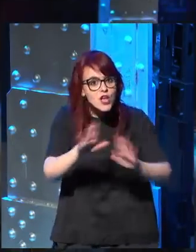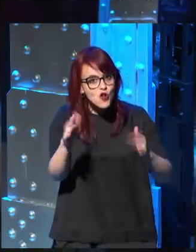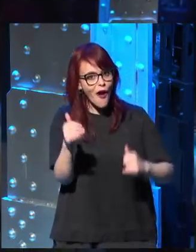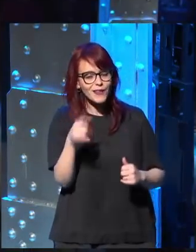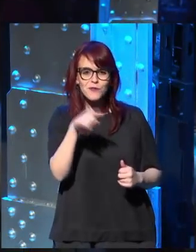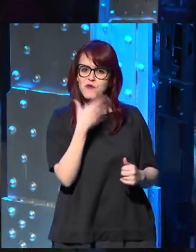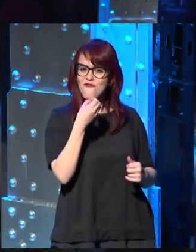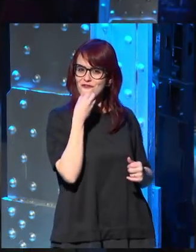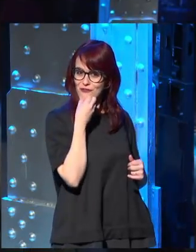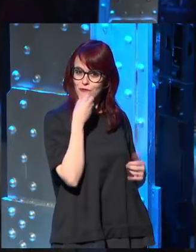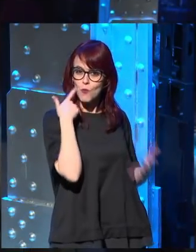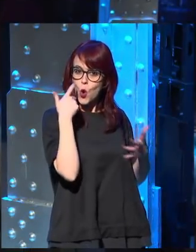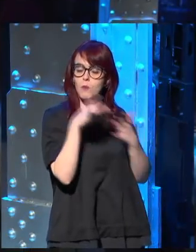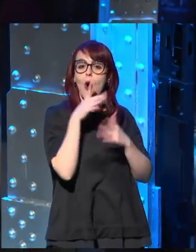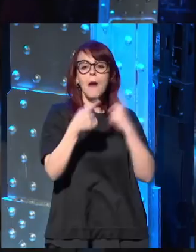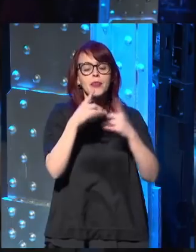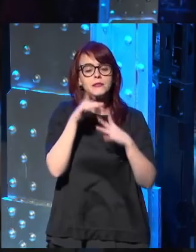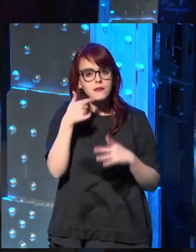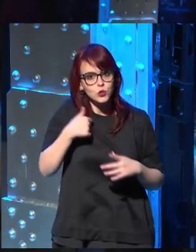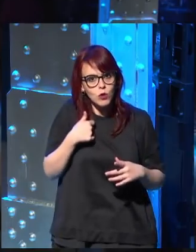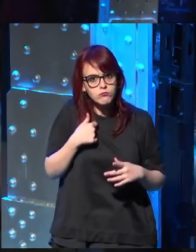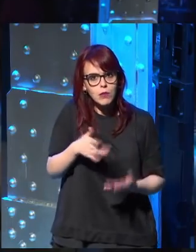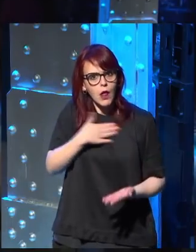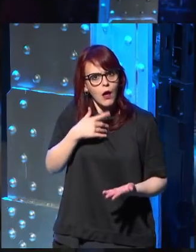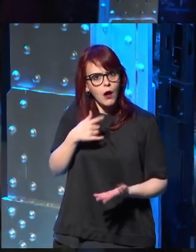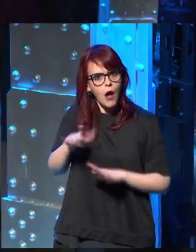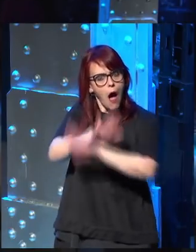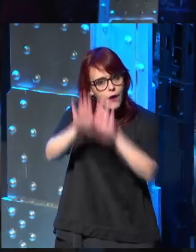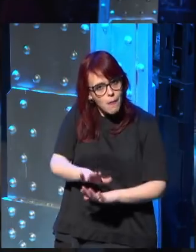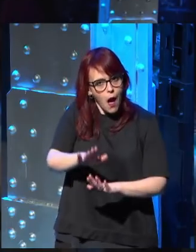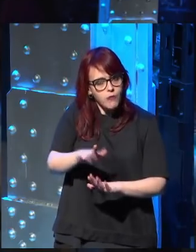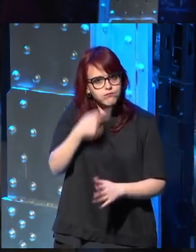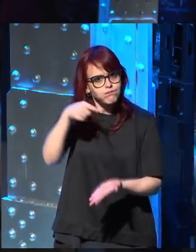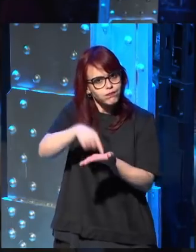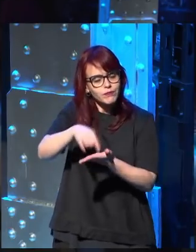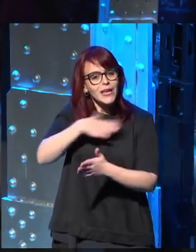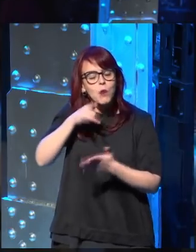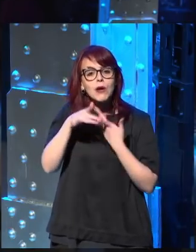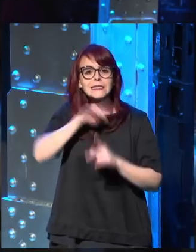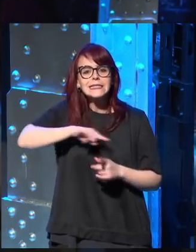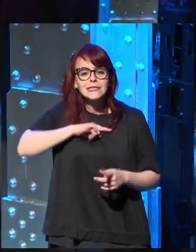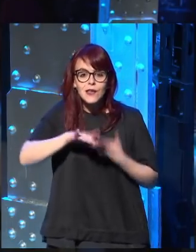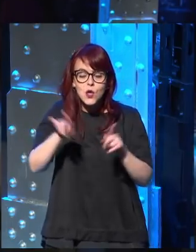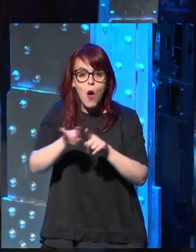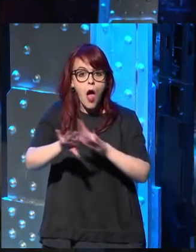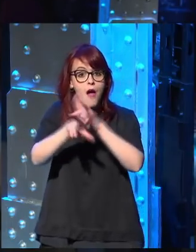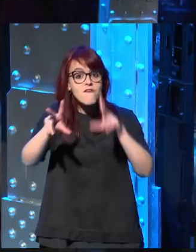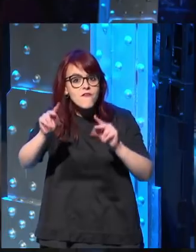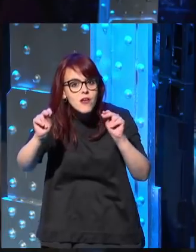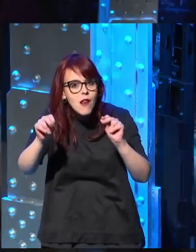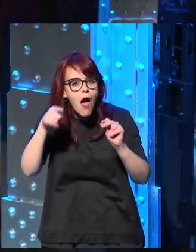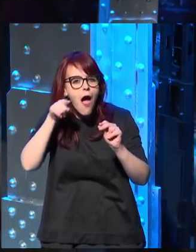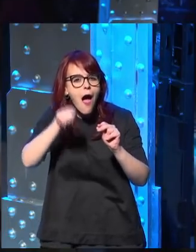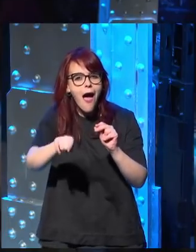Y yo cuando dices, pues ya termino, pues termino ya, porque tiene que terminar, porque siento que he encontrado el final, pero lo difícil